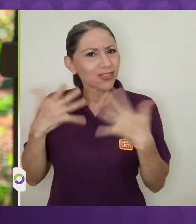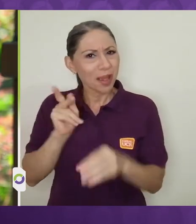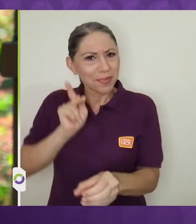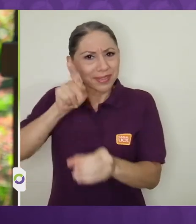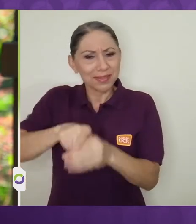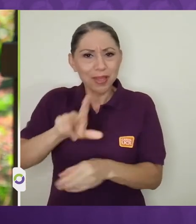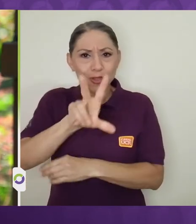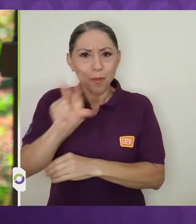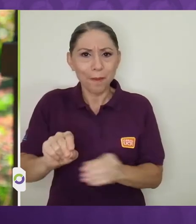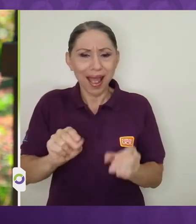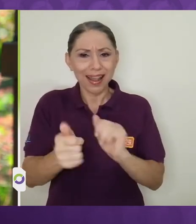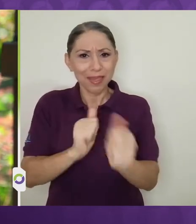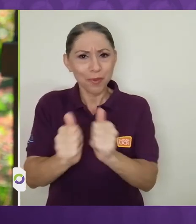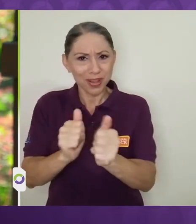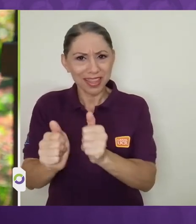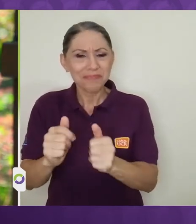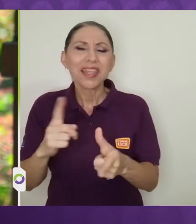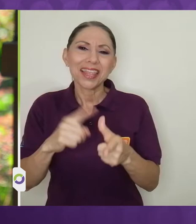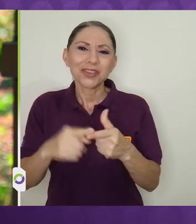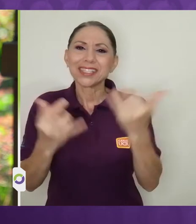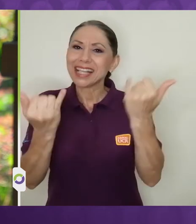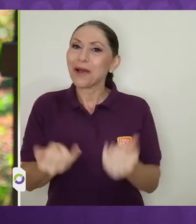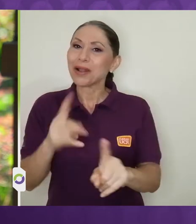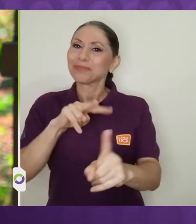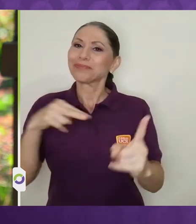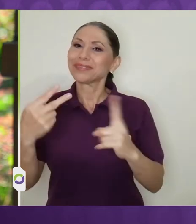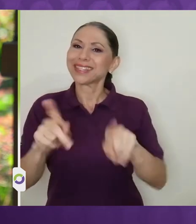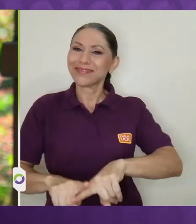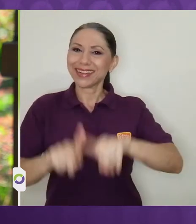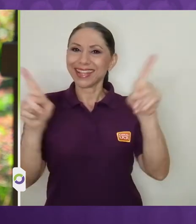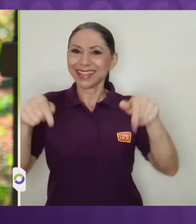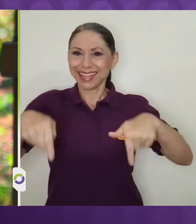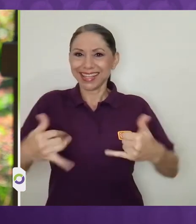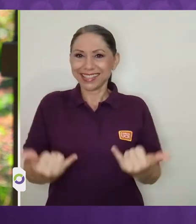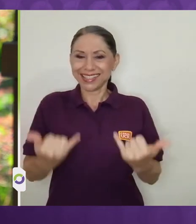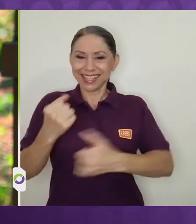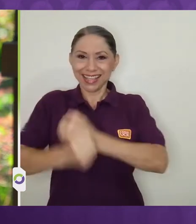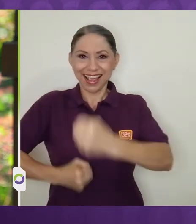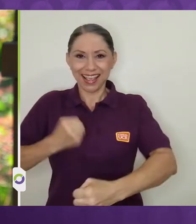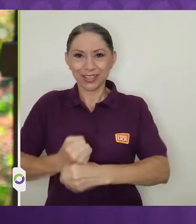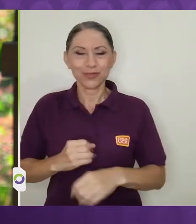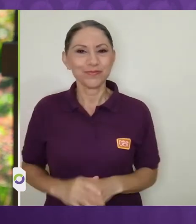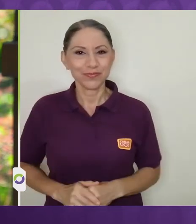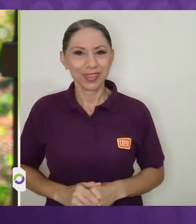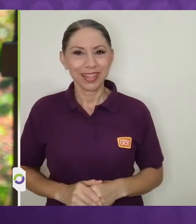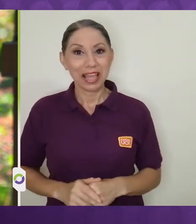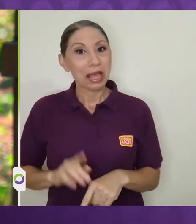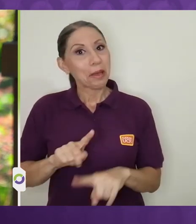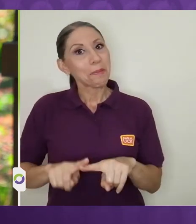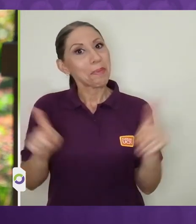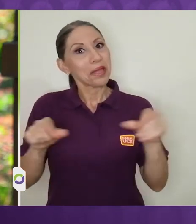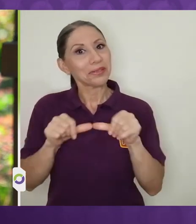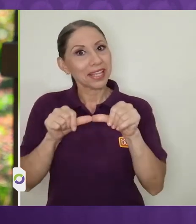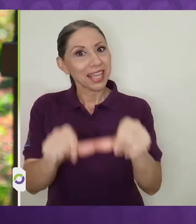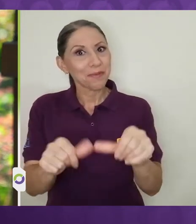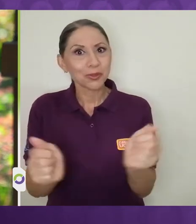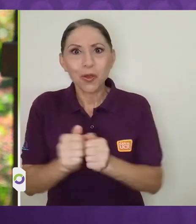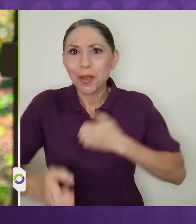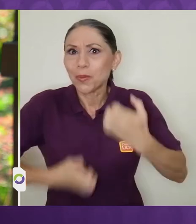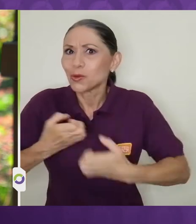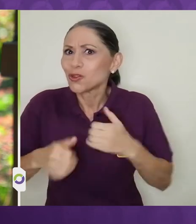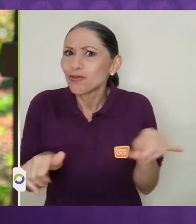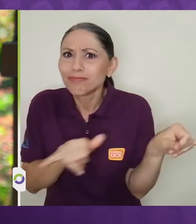en el paradeporte, ya creo que lo voy a ver totalmente diferente este año. Pero igual seguimos con la